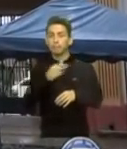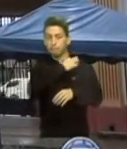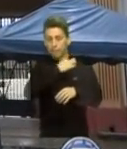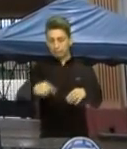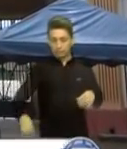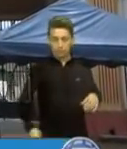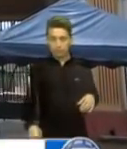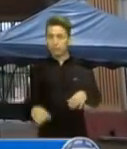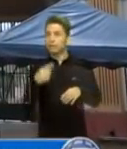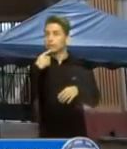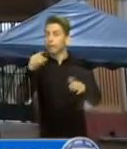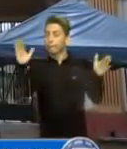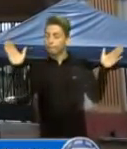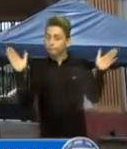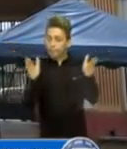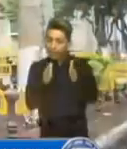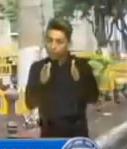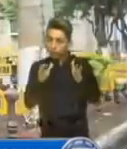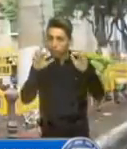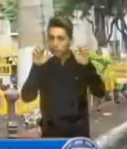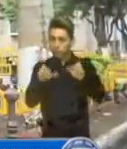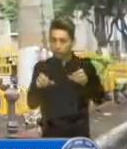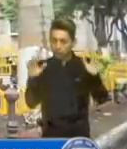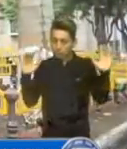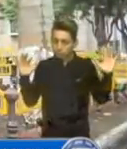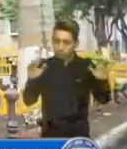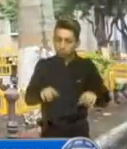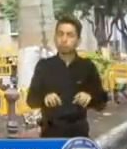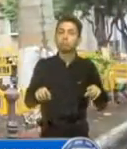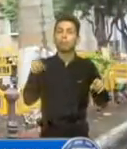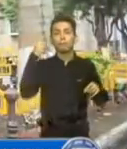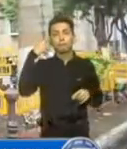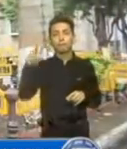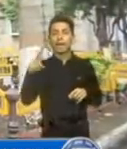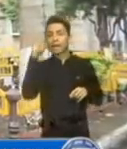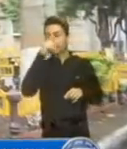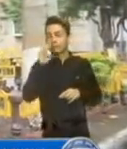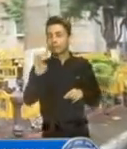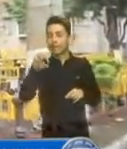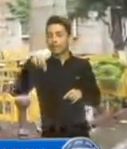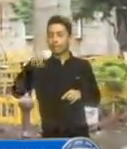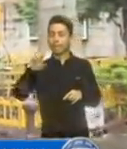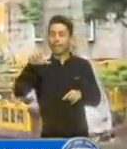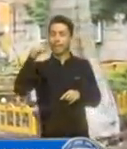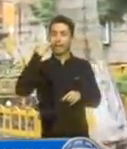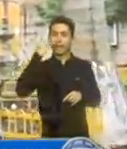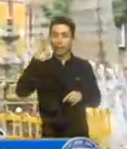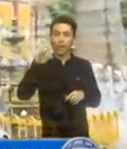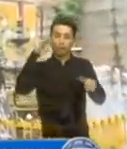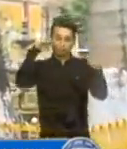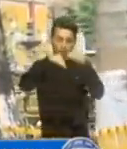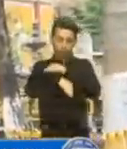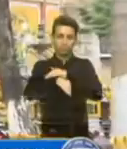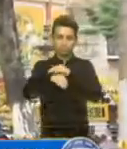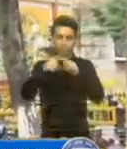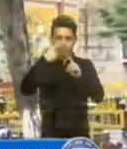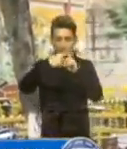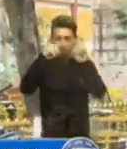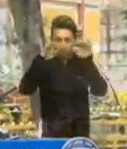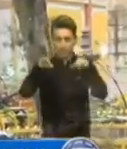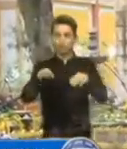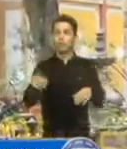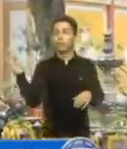la disminución del aforo de personas que participan en un sepelio. El Ministerio de Salud Pública y Asistencia Social acordó que a